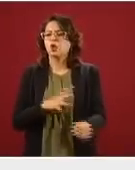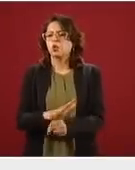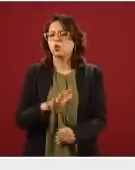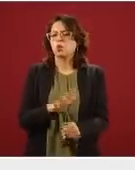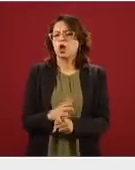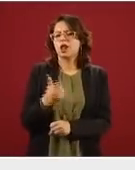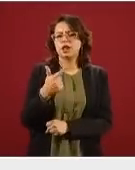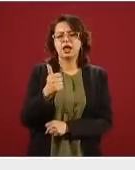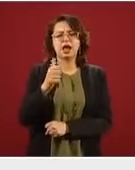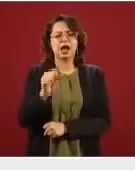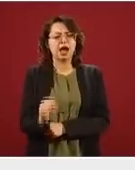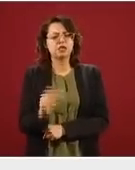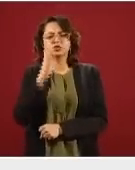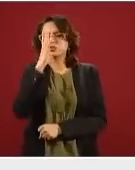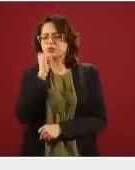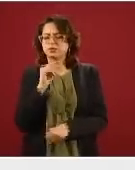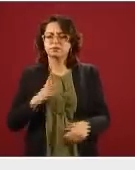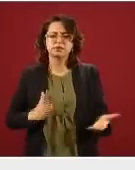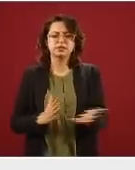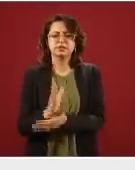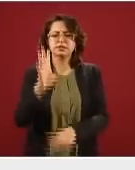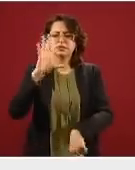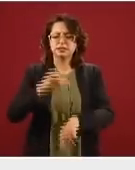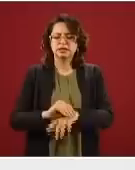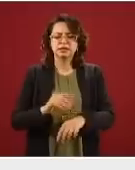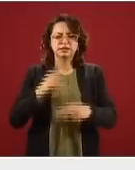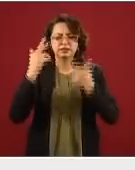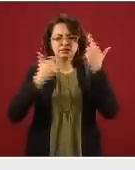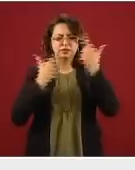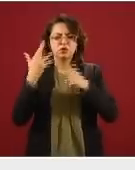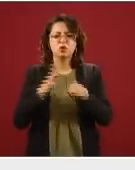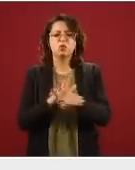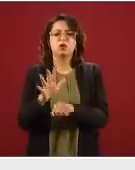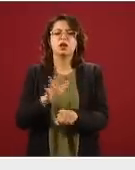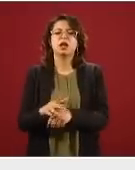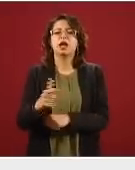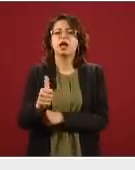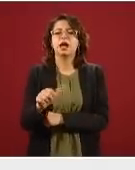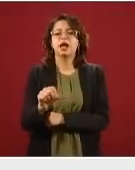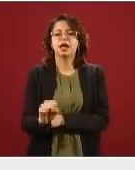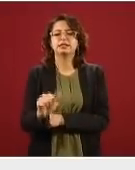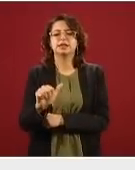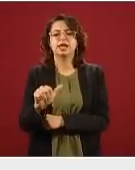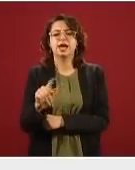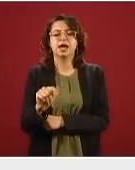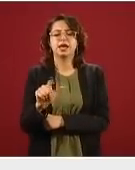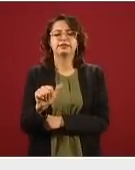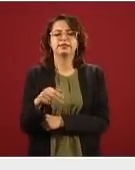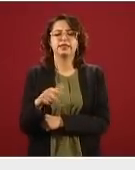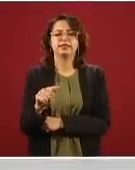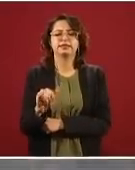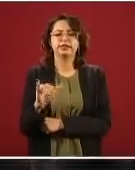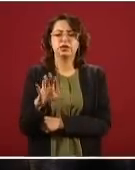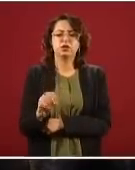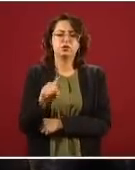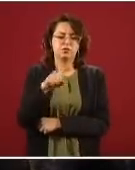misma empresa, Gas del Atlántico SADCB, en Córdoba, Veracruz, las 2